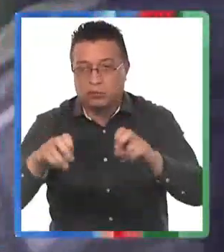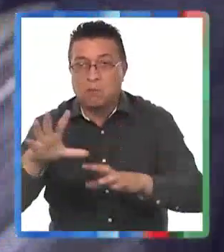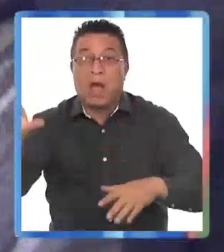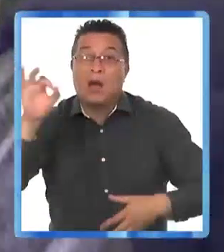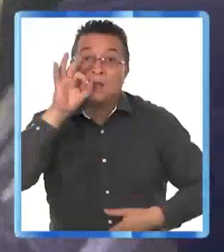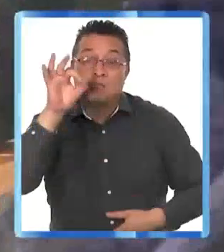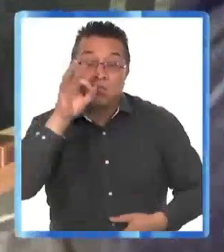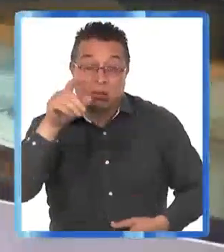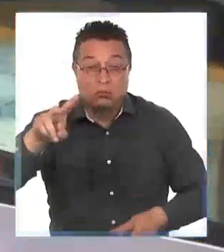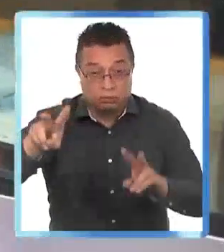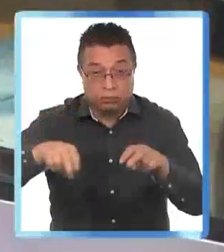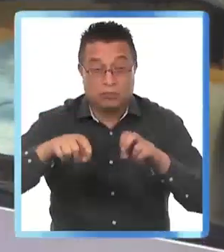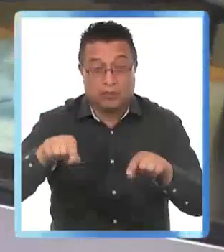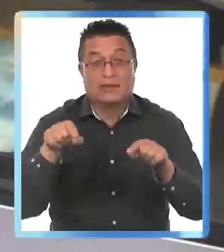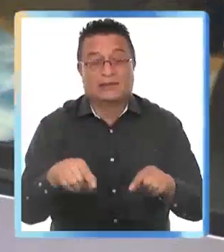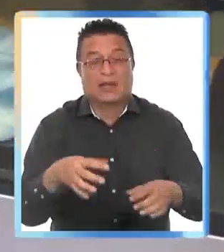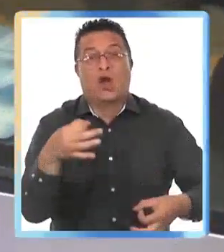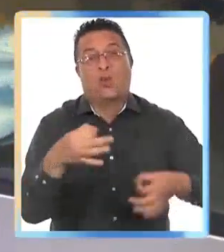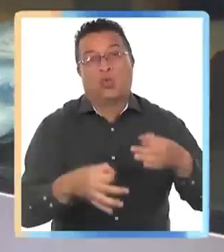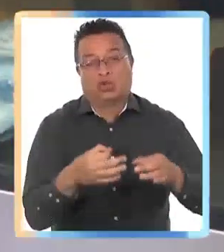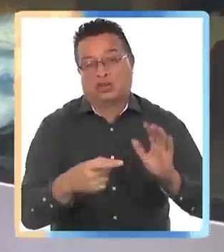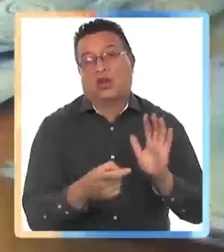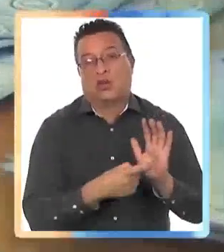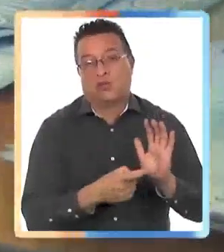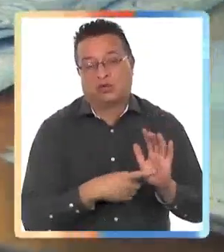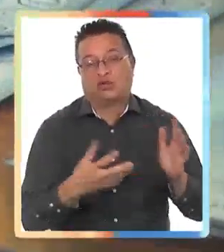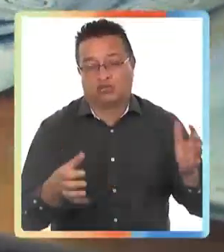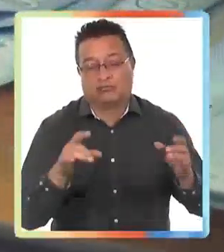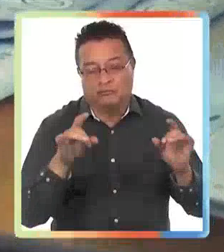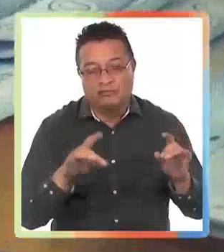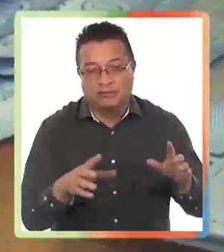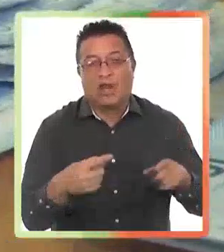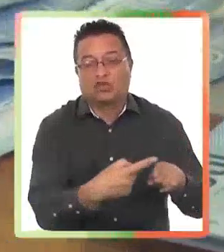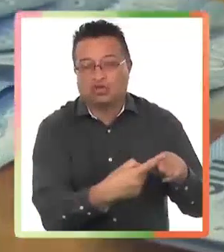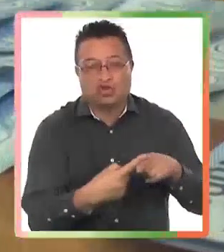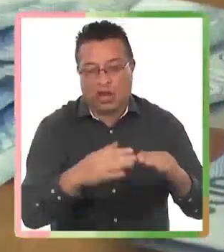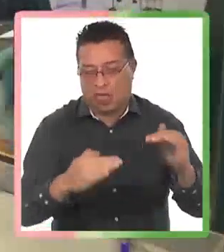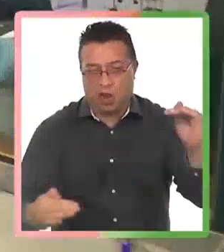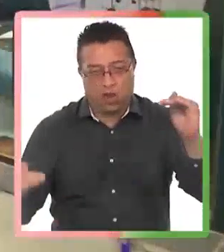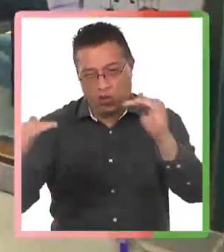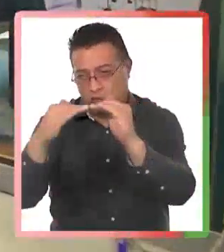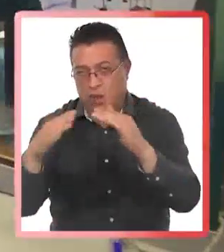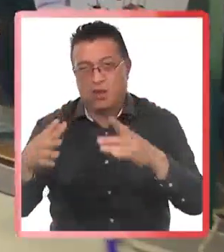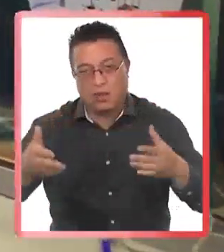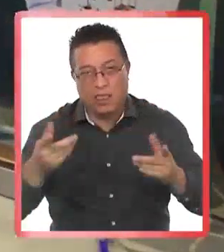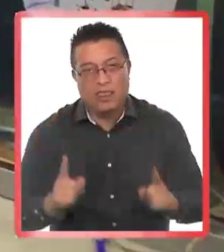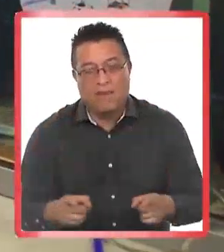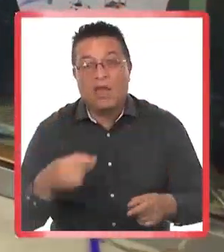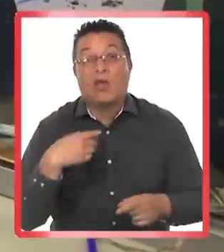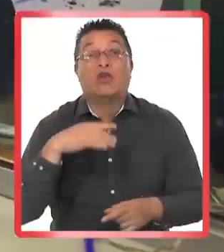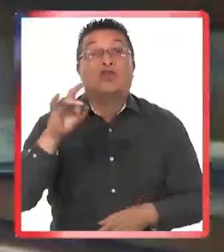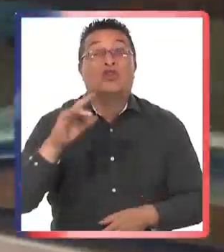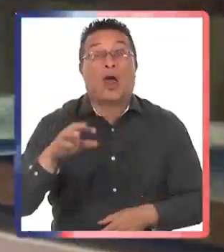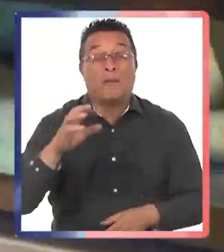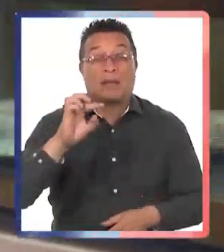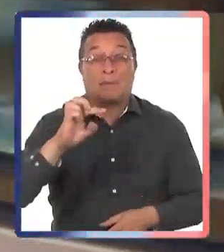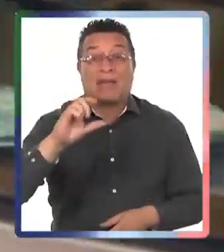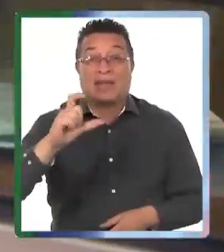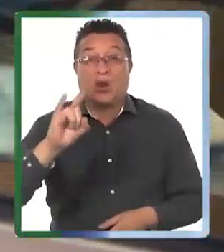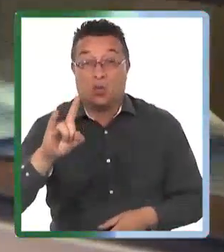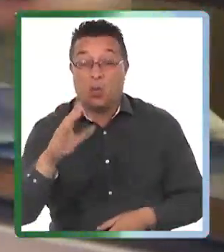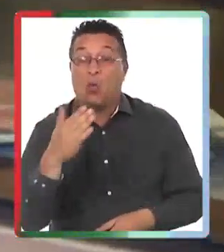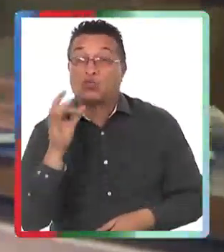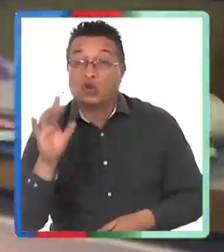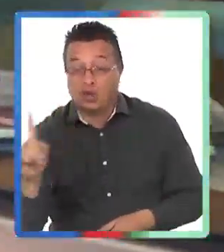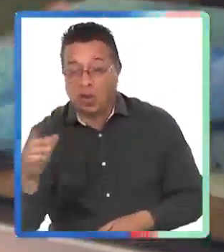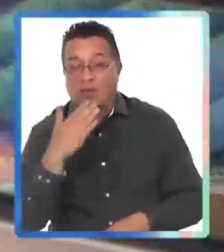quienes más tienen, que es la base de un sistema de justicia tributaria y justicia social es muy importante. Pero no solo para la PGU, Scarlett,